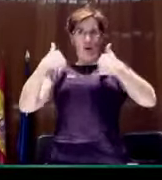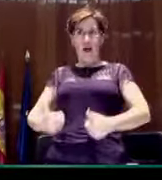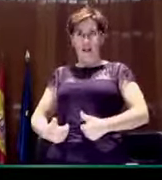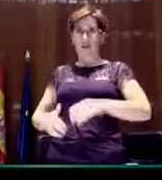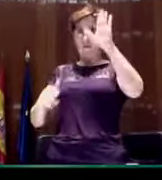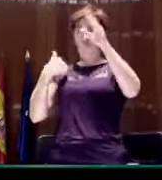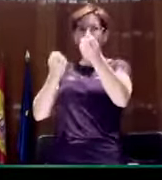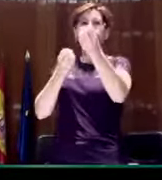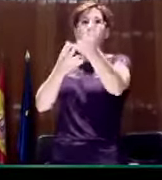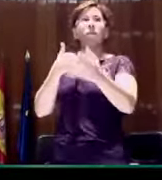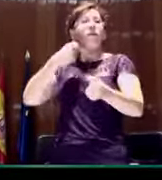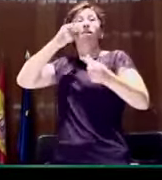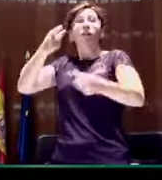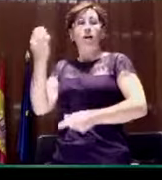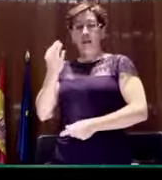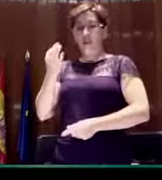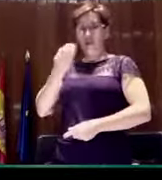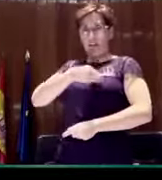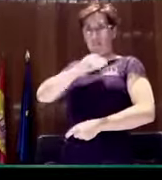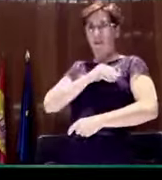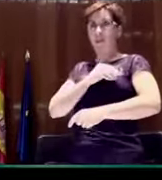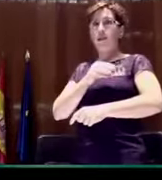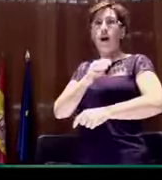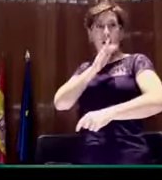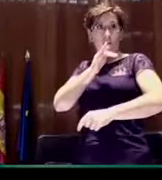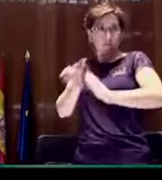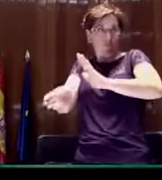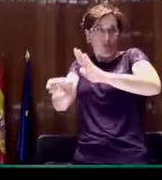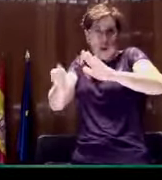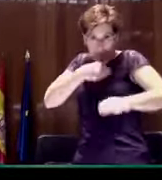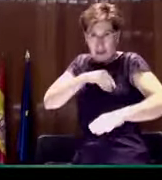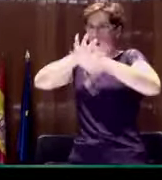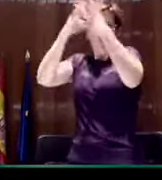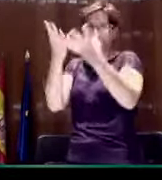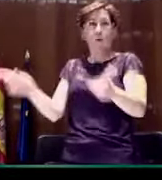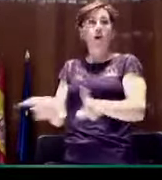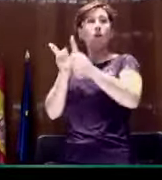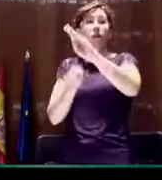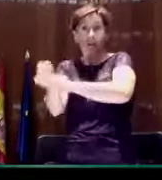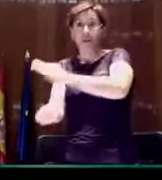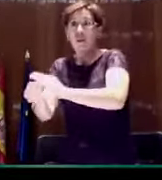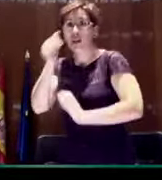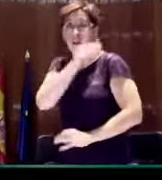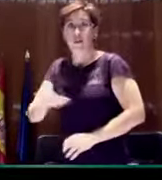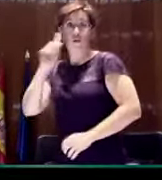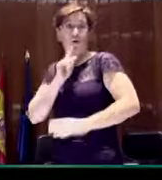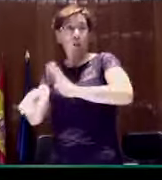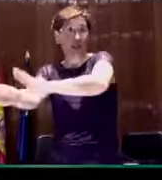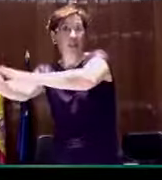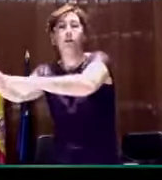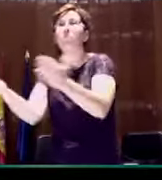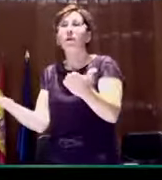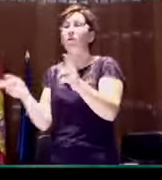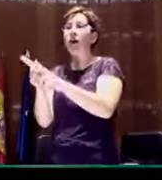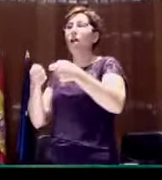preocupaba que seguían naciendo niños sordos en España y en todas partes del mundo que no tenían acceso a una lengua de signos, que no tenían acceso a la